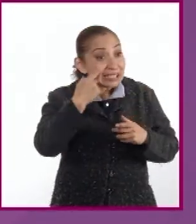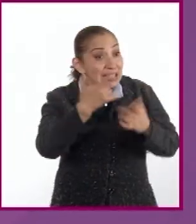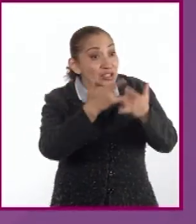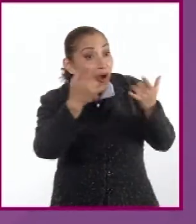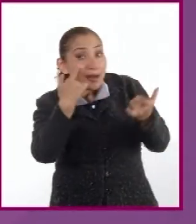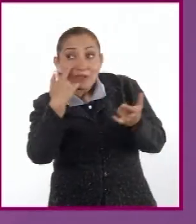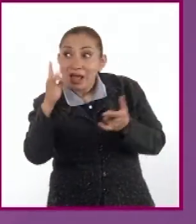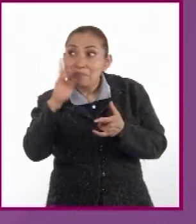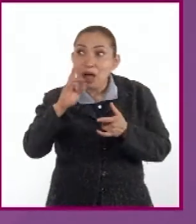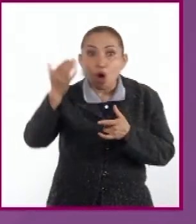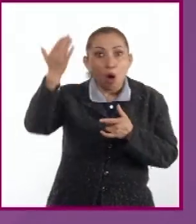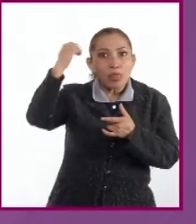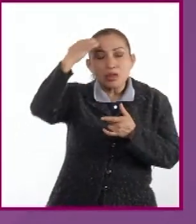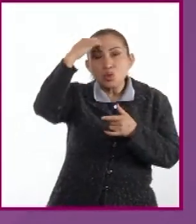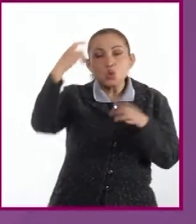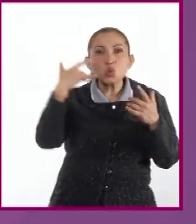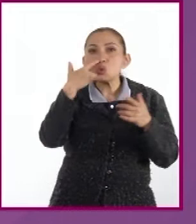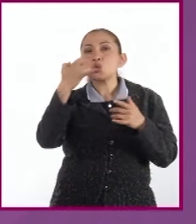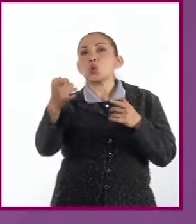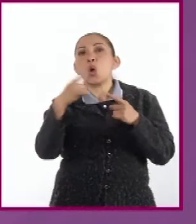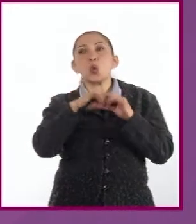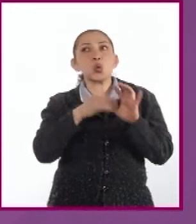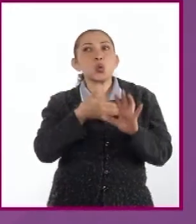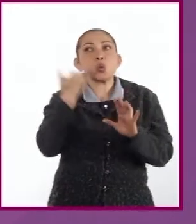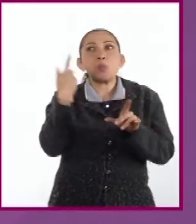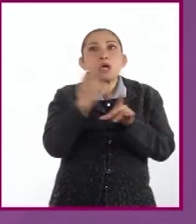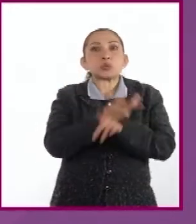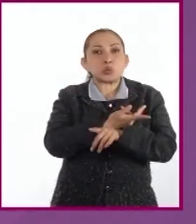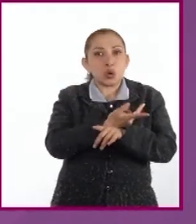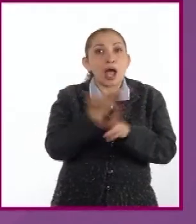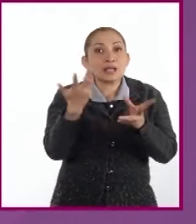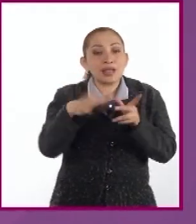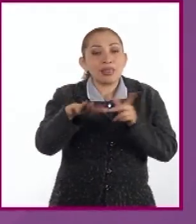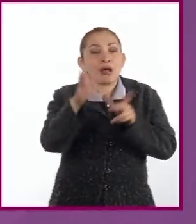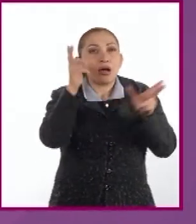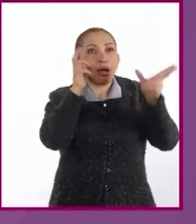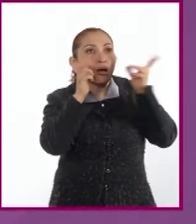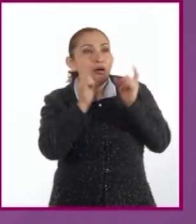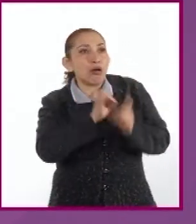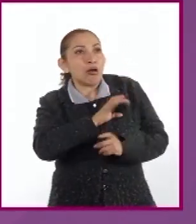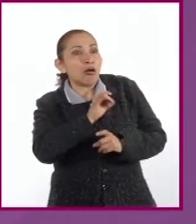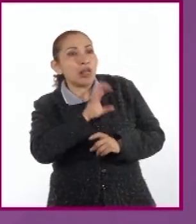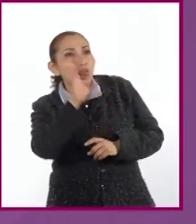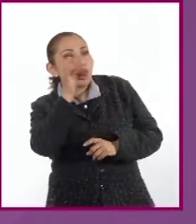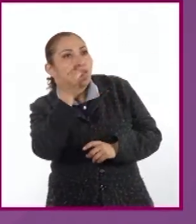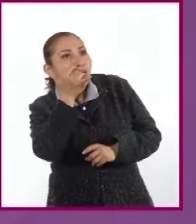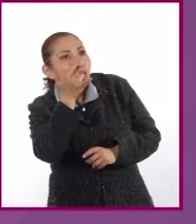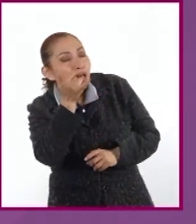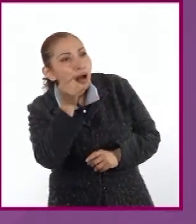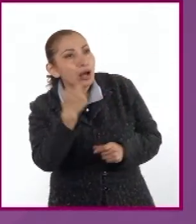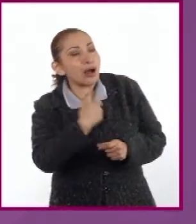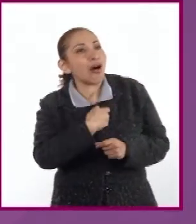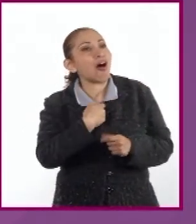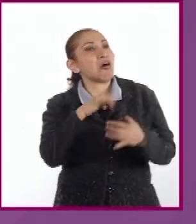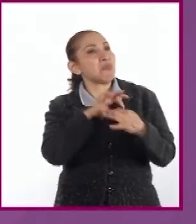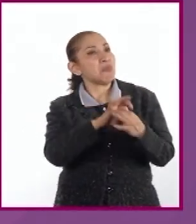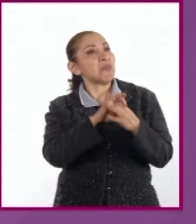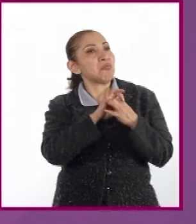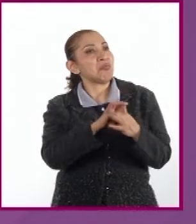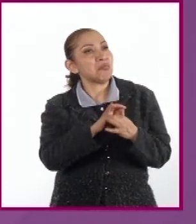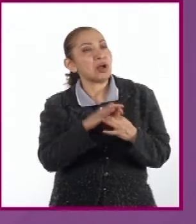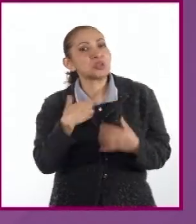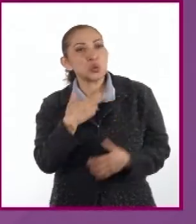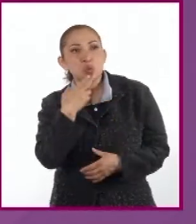sobre experiencias paranormales o inexplicables, creando en los oyentes miedo, curiosidad, identidad, sentido